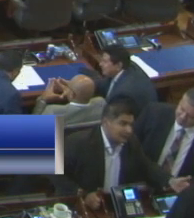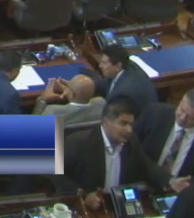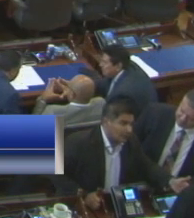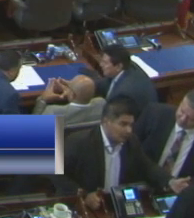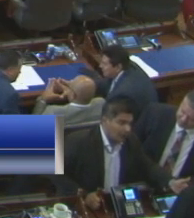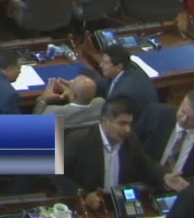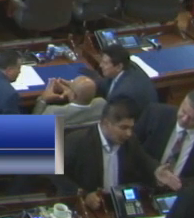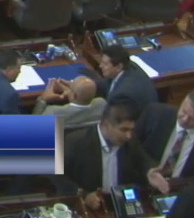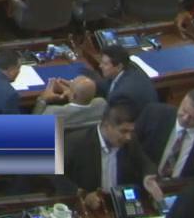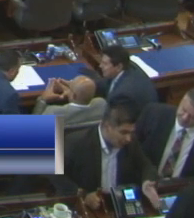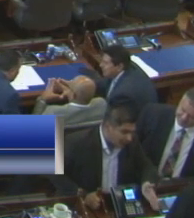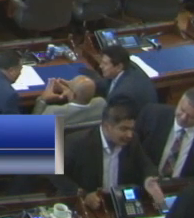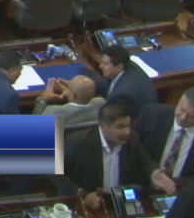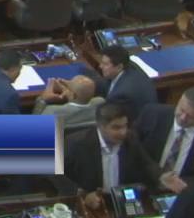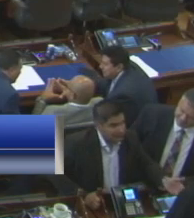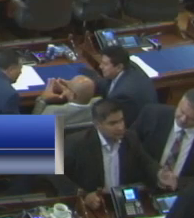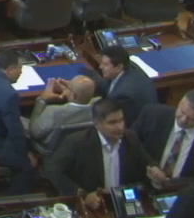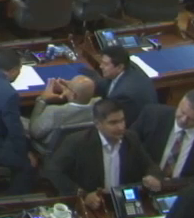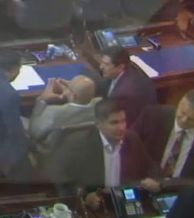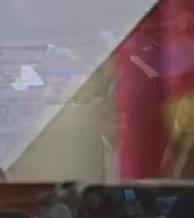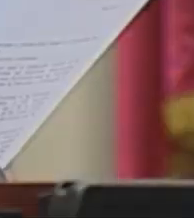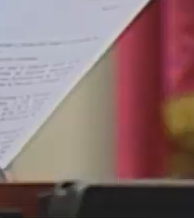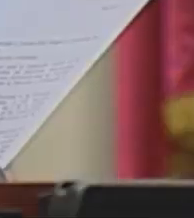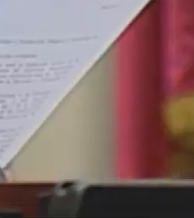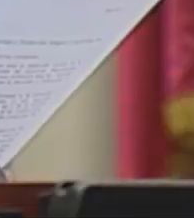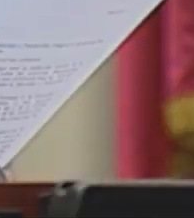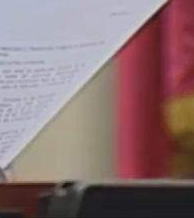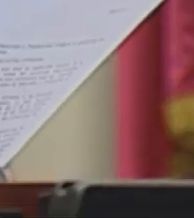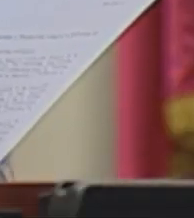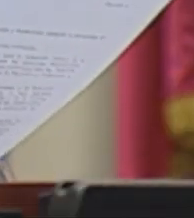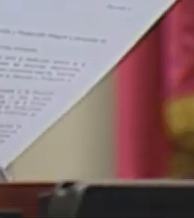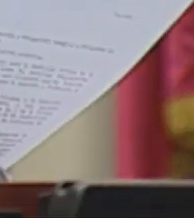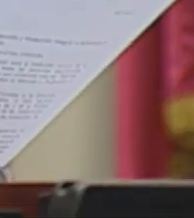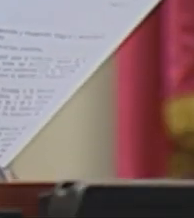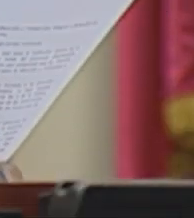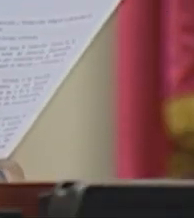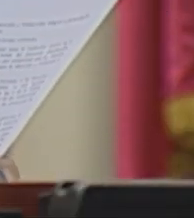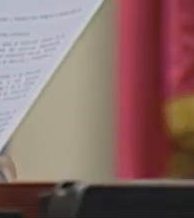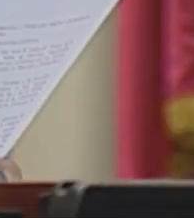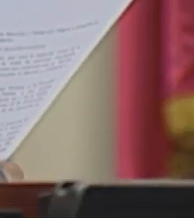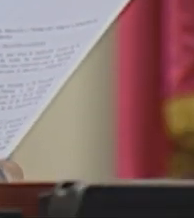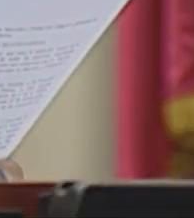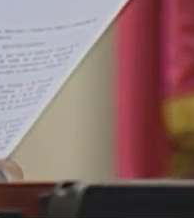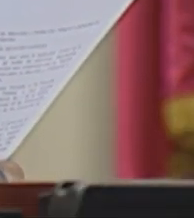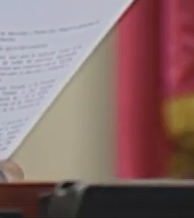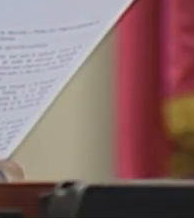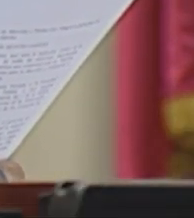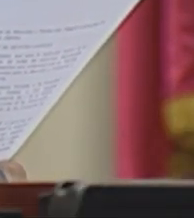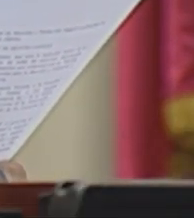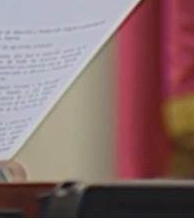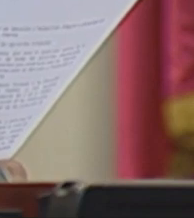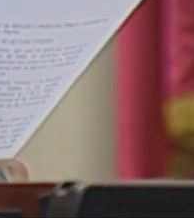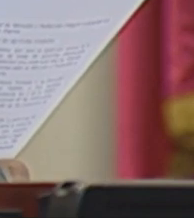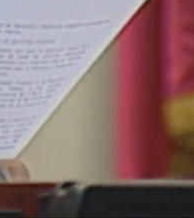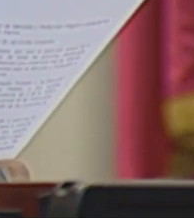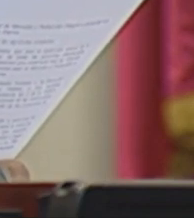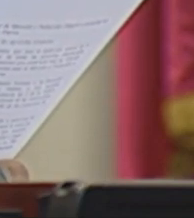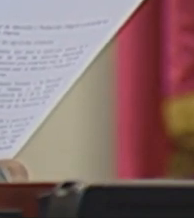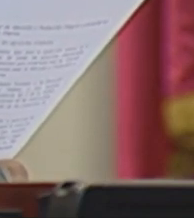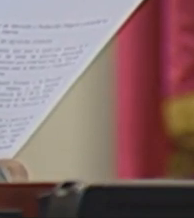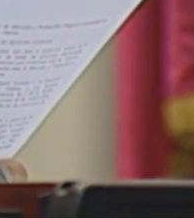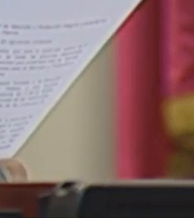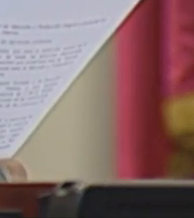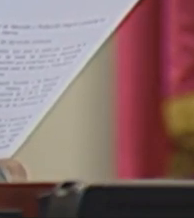de Atención y Protección Integral a Personas en Condición de Desplazamiento Forzado Interno. Artículo 15. Creas el Sistema Nacional de Atención y Protección